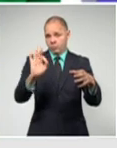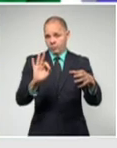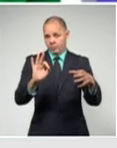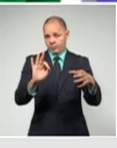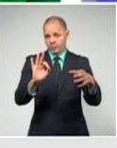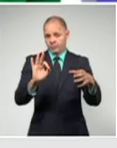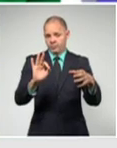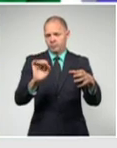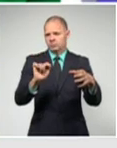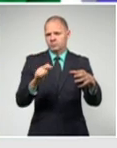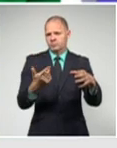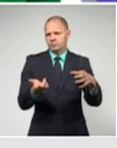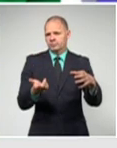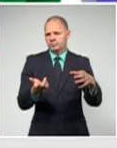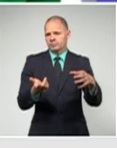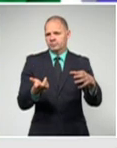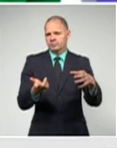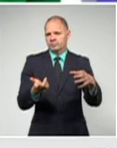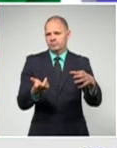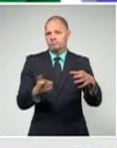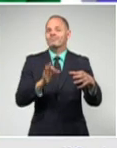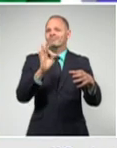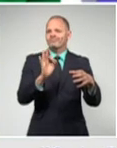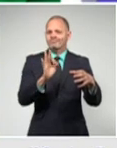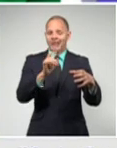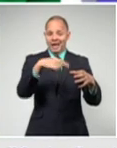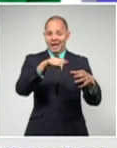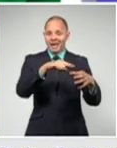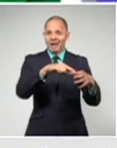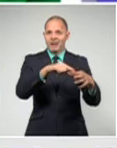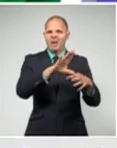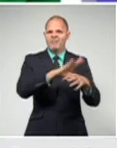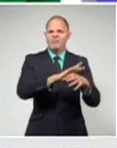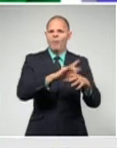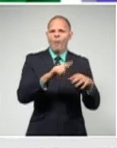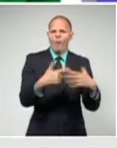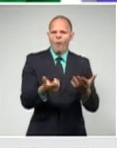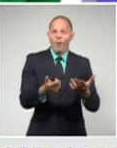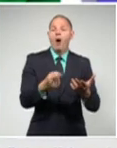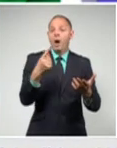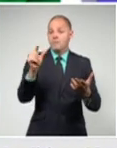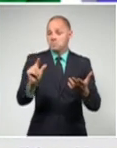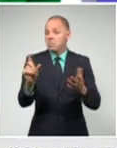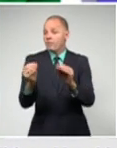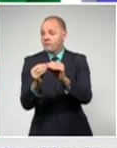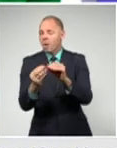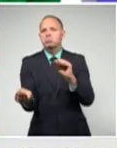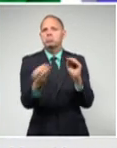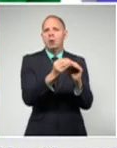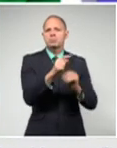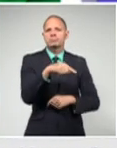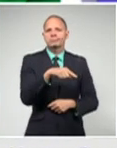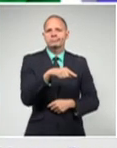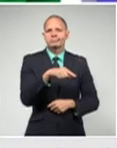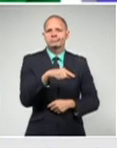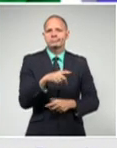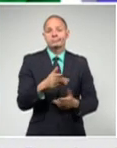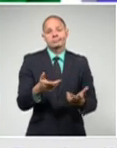anteriores, pues contactos de casos confirmados. Se está concentrando aquí